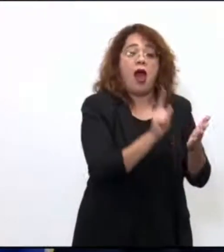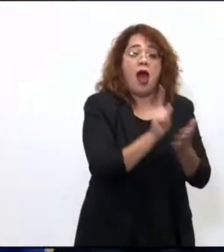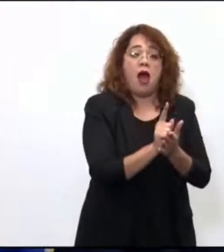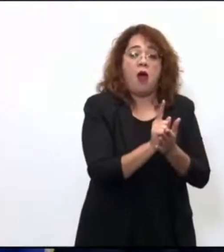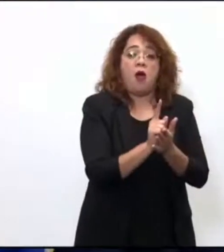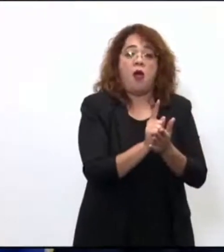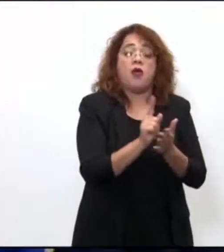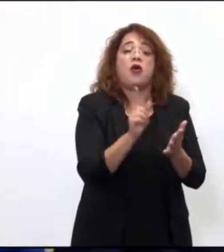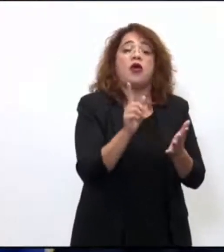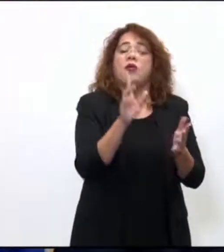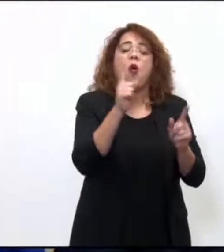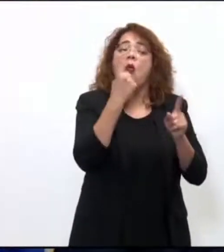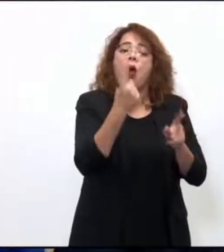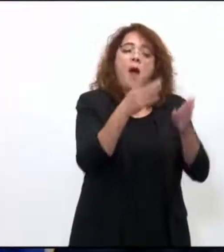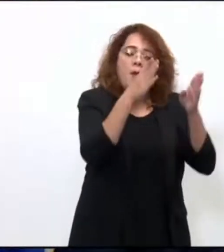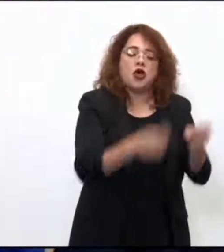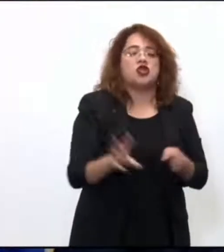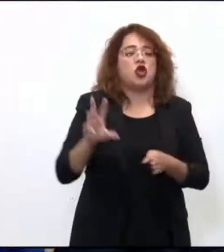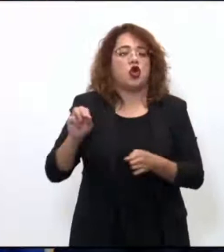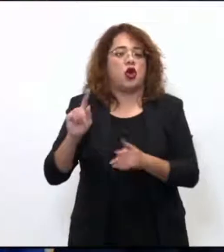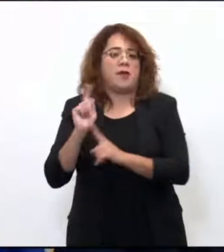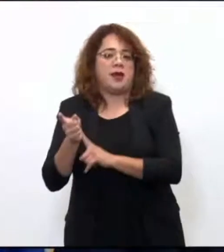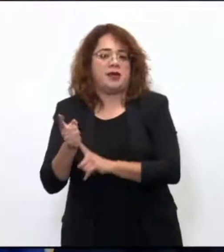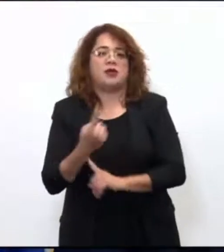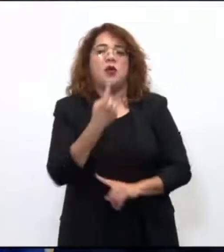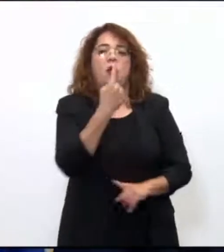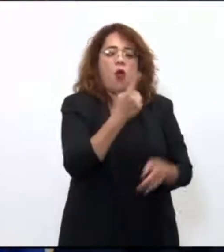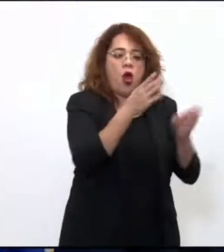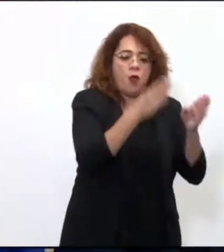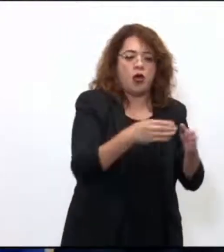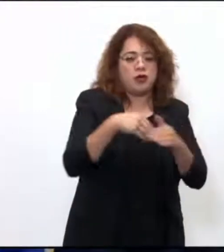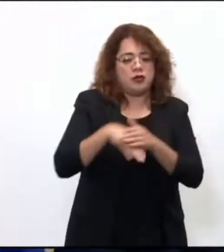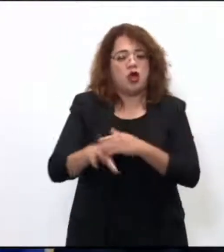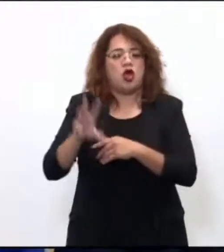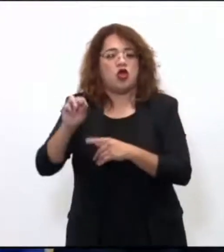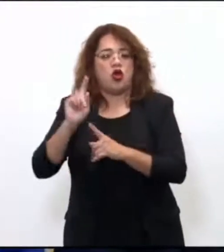horarios, visite lbpl.org